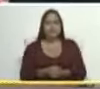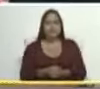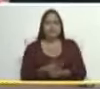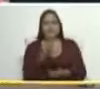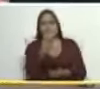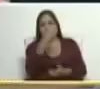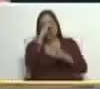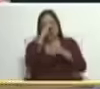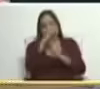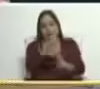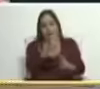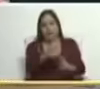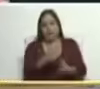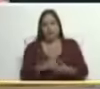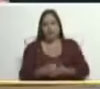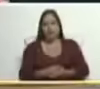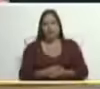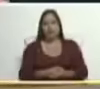irrespetuosa